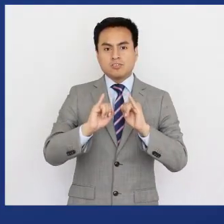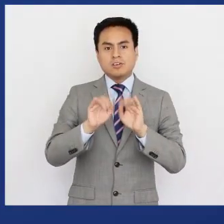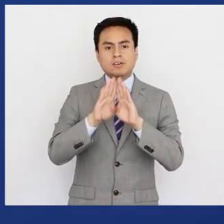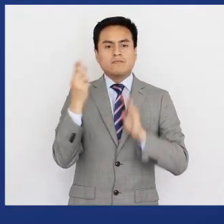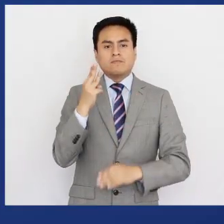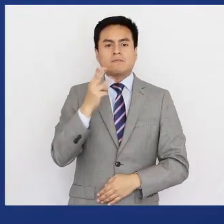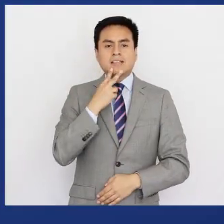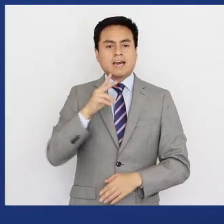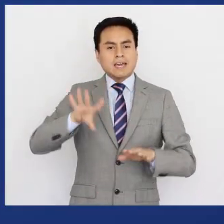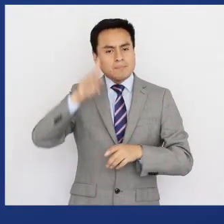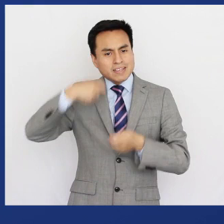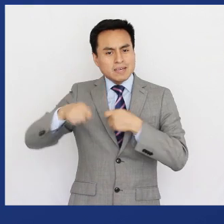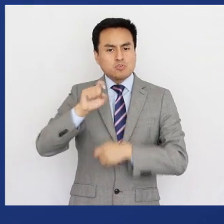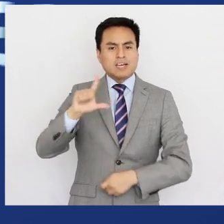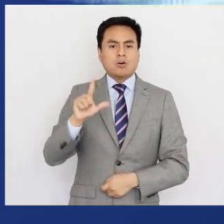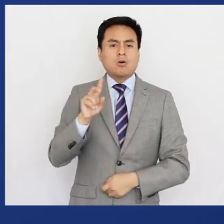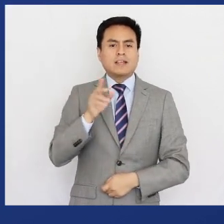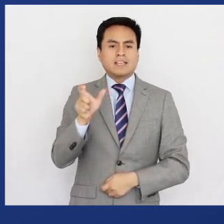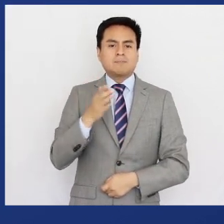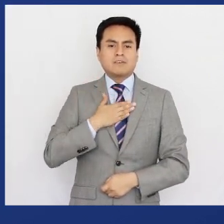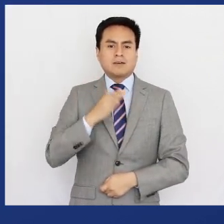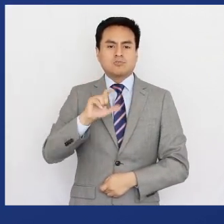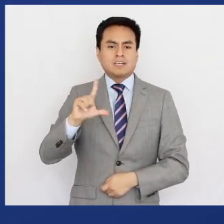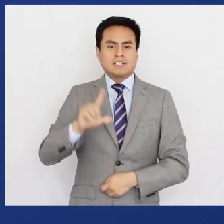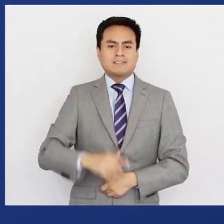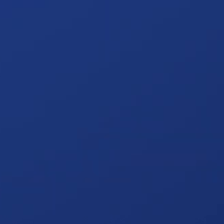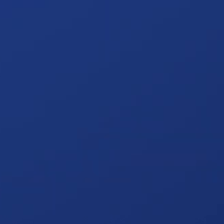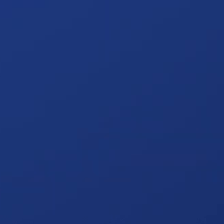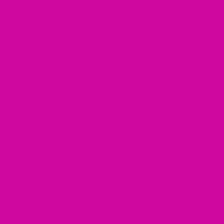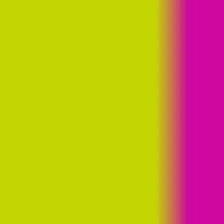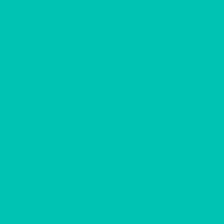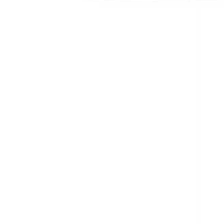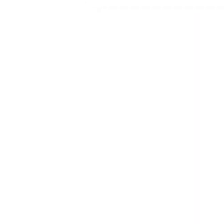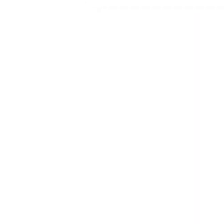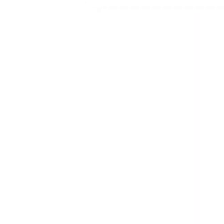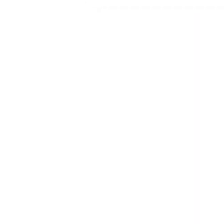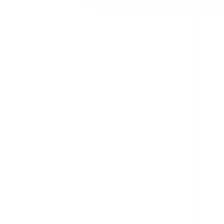más información, ingresa a vitaemprende.cl o tarjetamivita.cl.